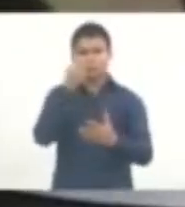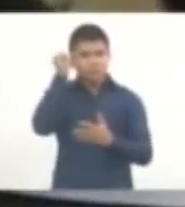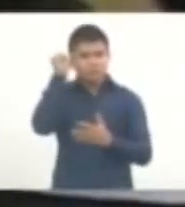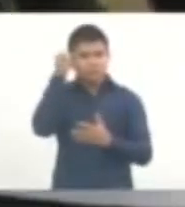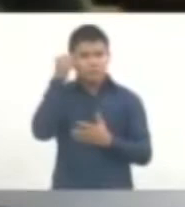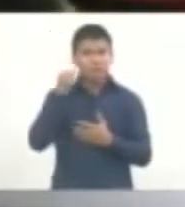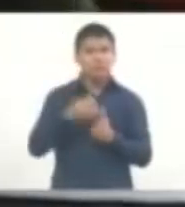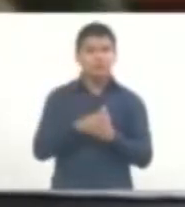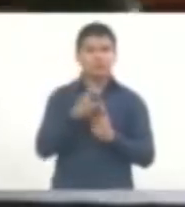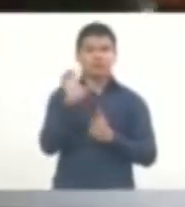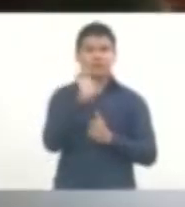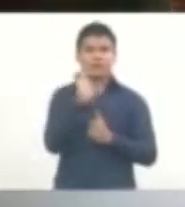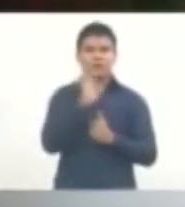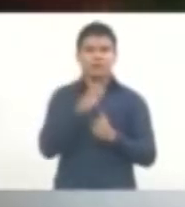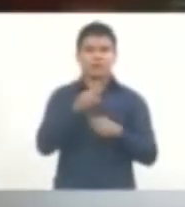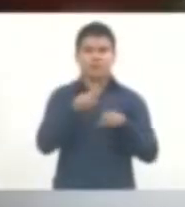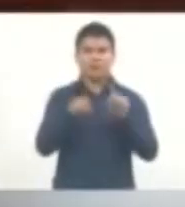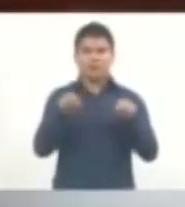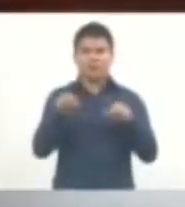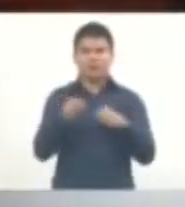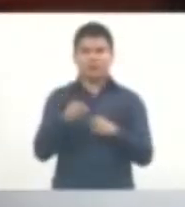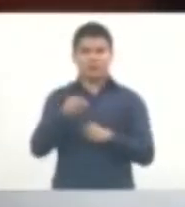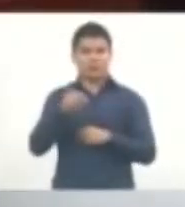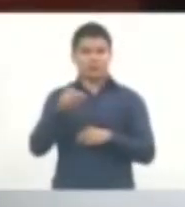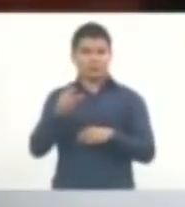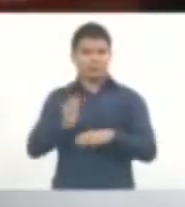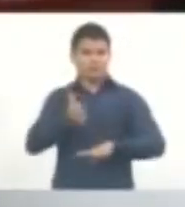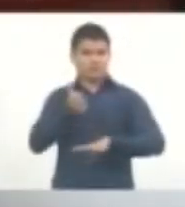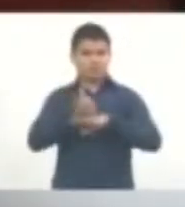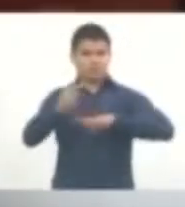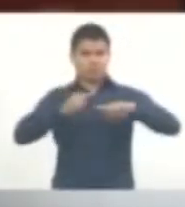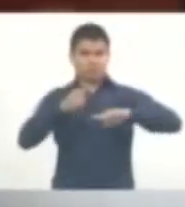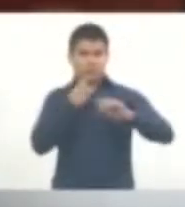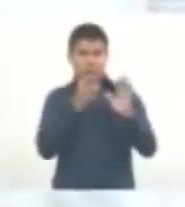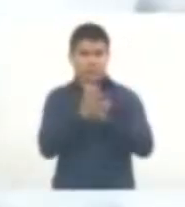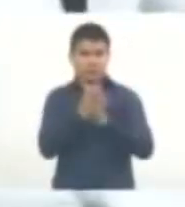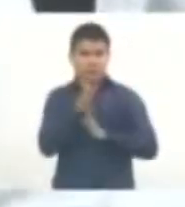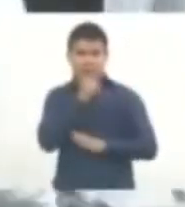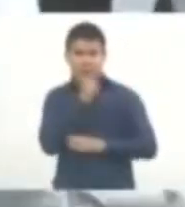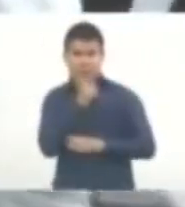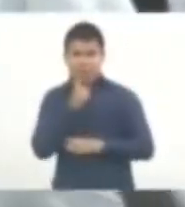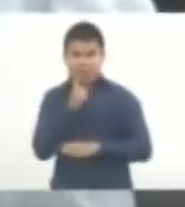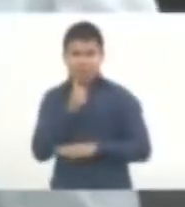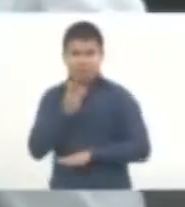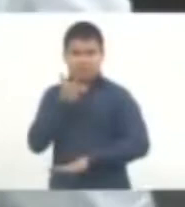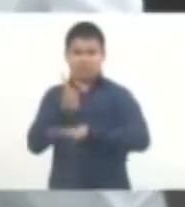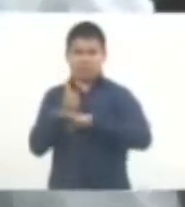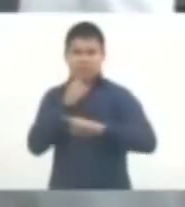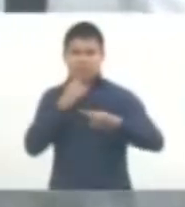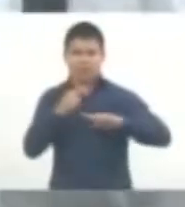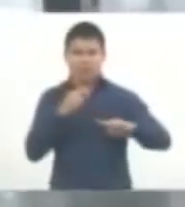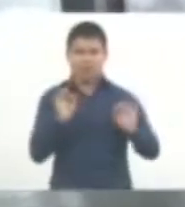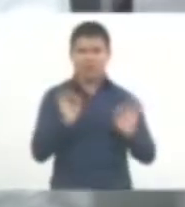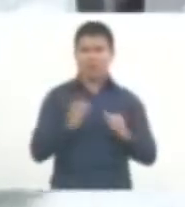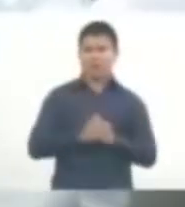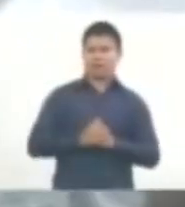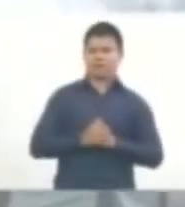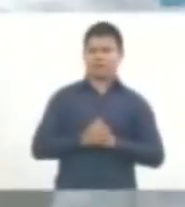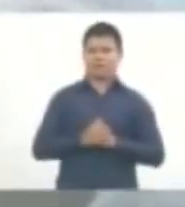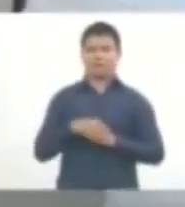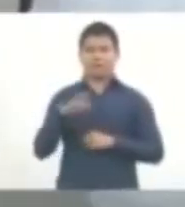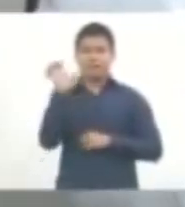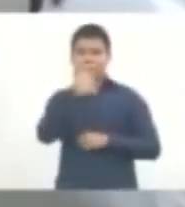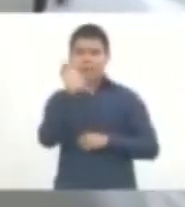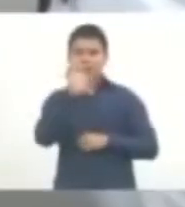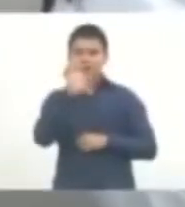ninguna autoridad en la ciudad de Barranquilla ni el Atlántico se pronunció sobre el tema, y menos a relacionarlo con la escalada criminal del pasado mes de enero,